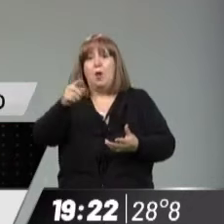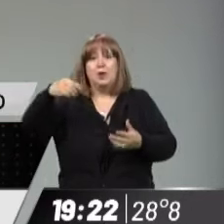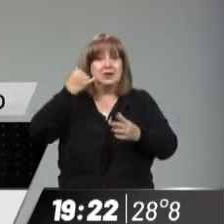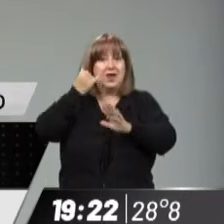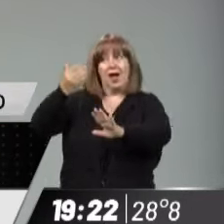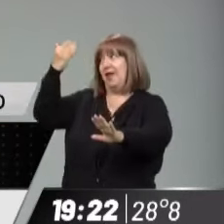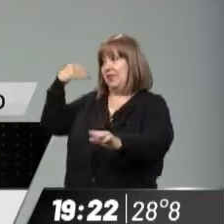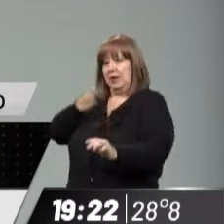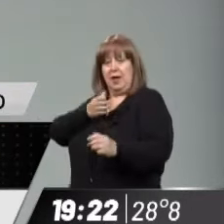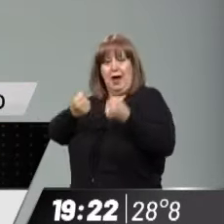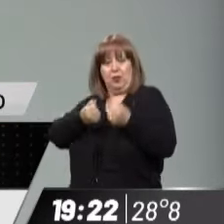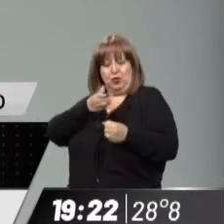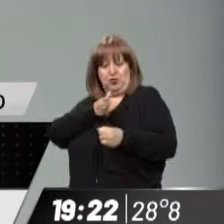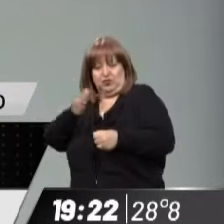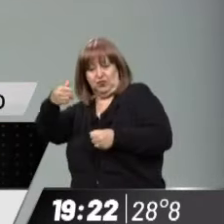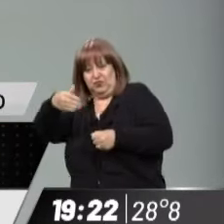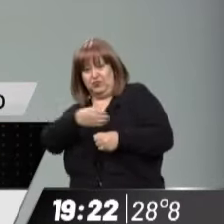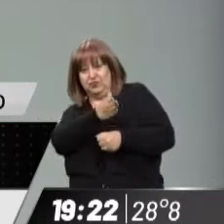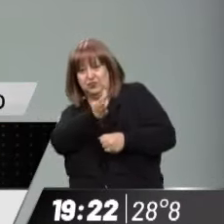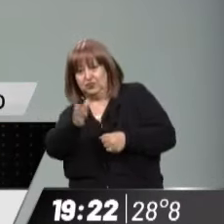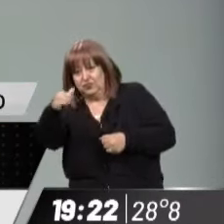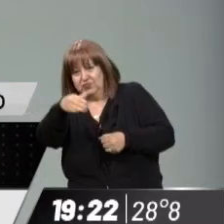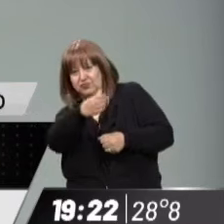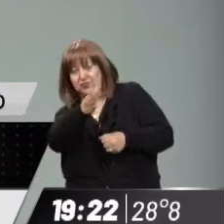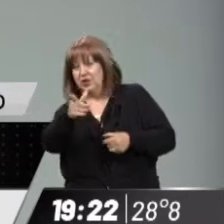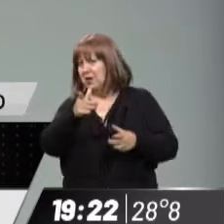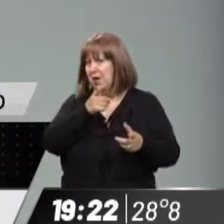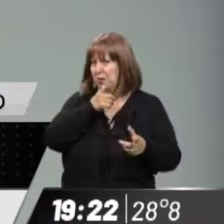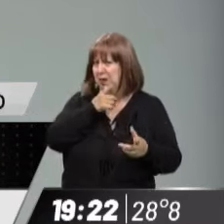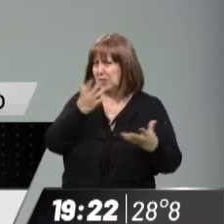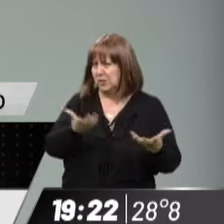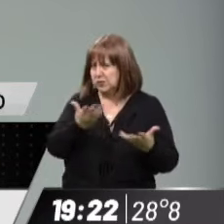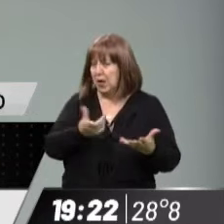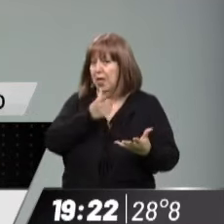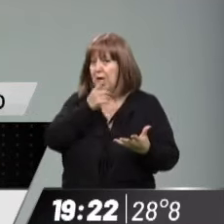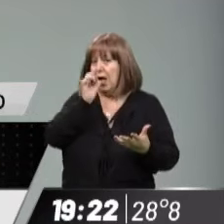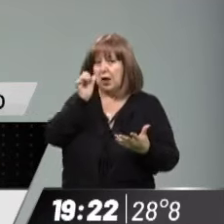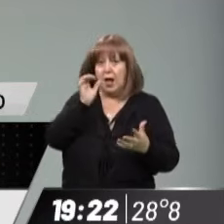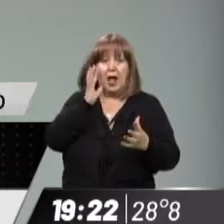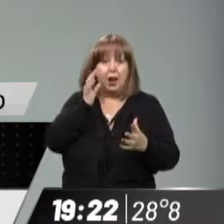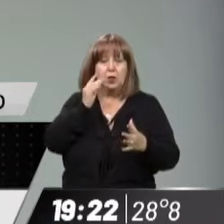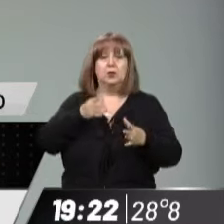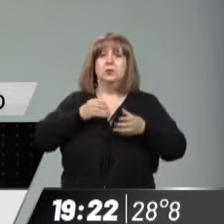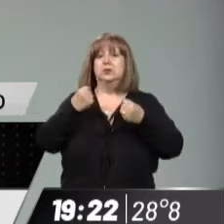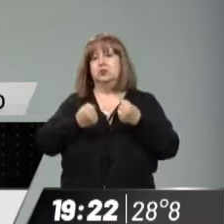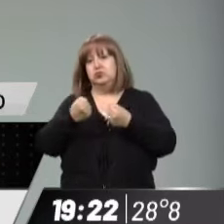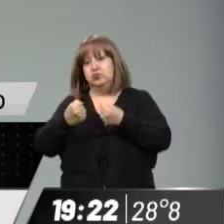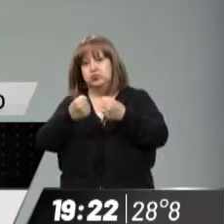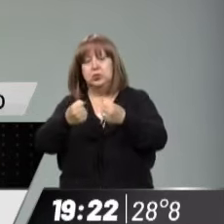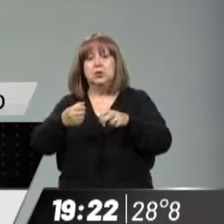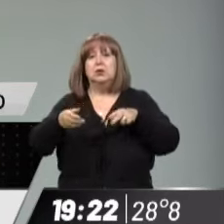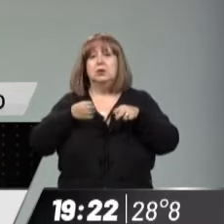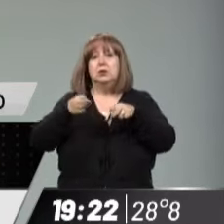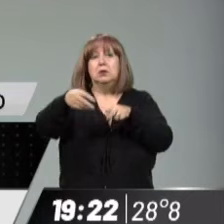que venía realizando. Y si este vehículo seguía circulando por una zona de mucho tránsito vehicular y de peatones, podría